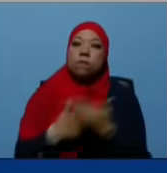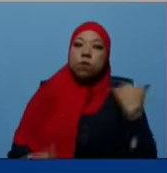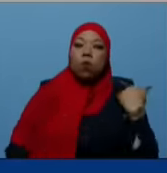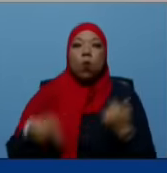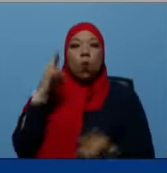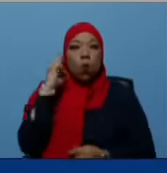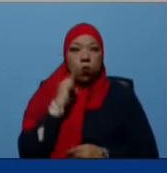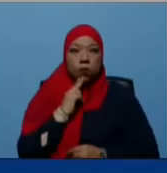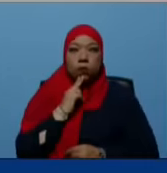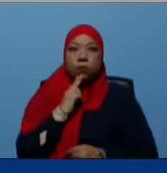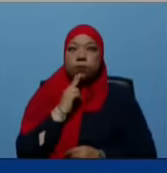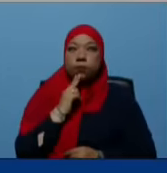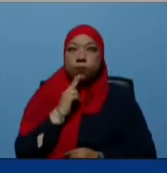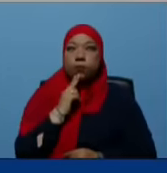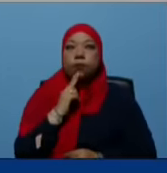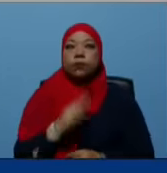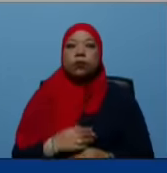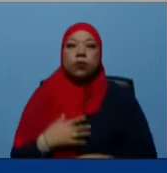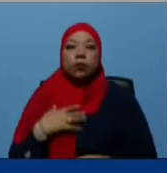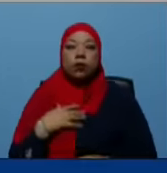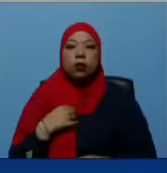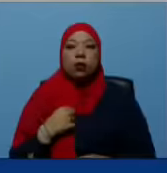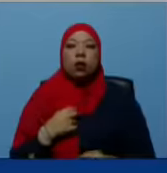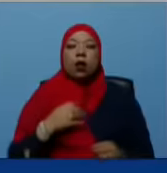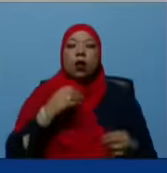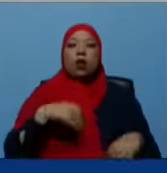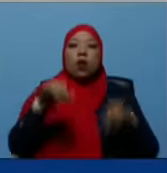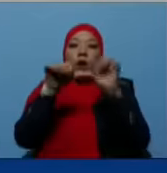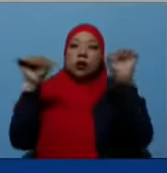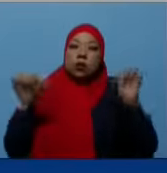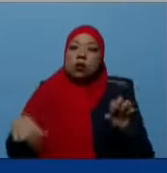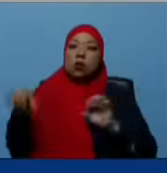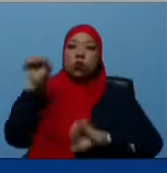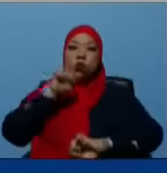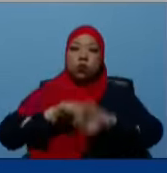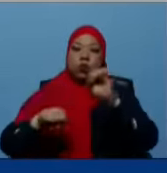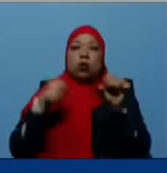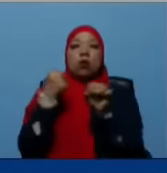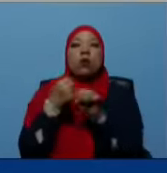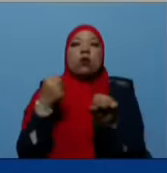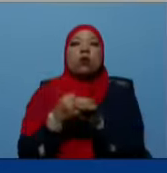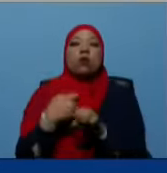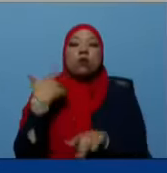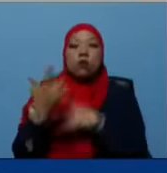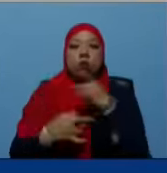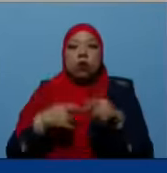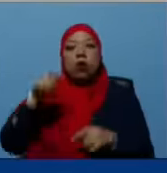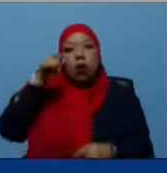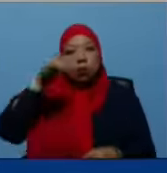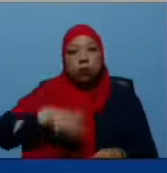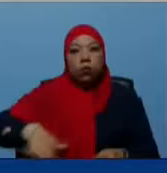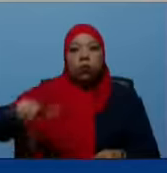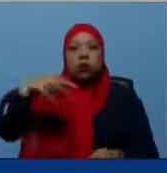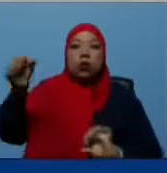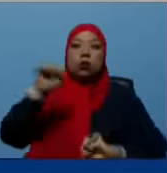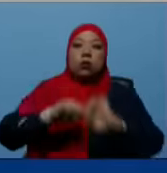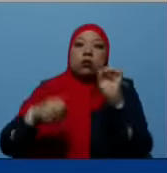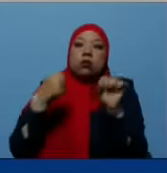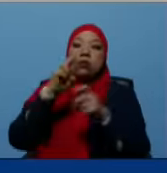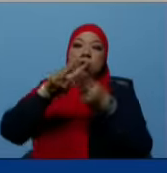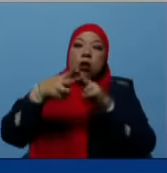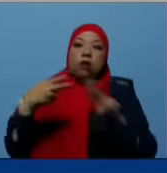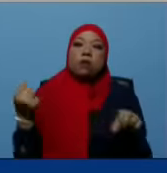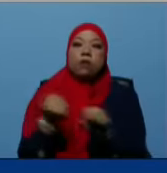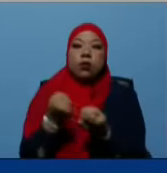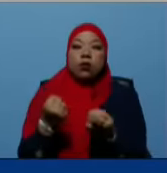Bolivariana, no solo el sistema defensivo, sino también el sistema popular de defensa de la paz